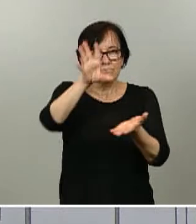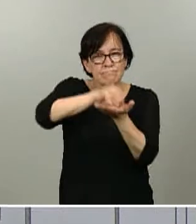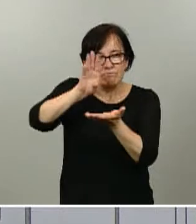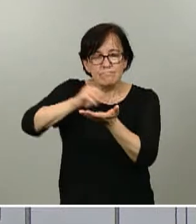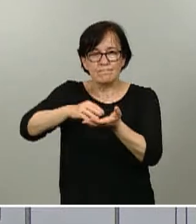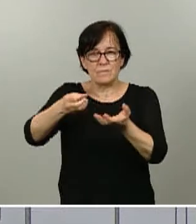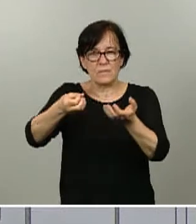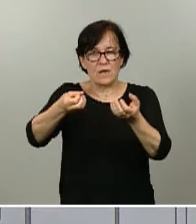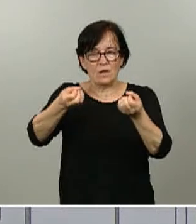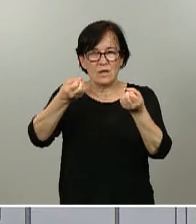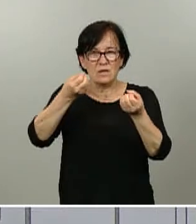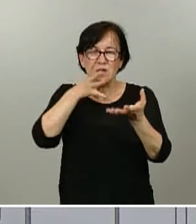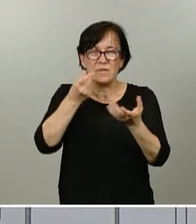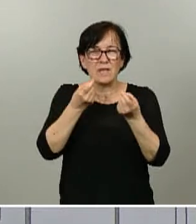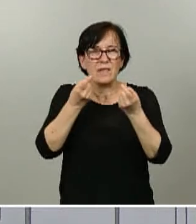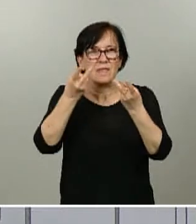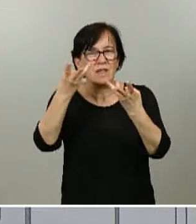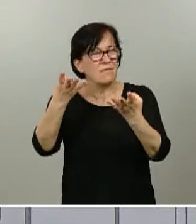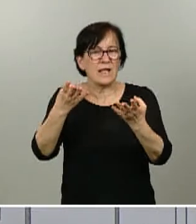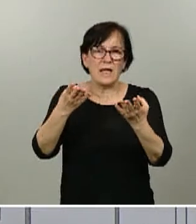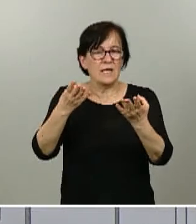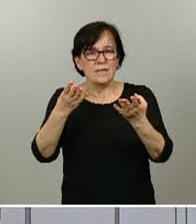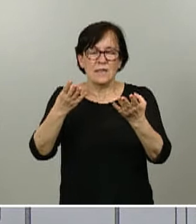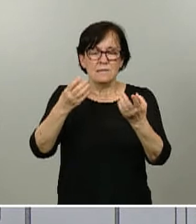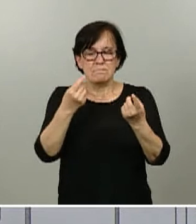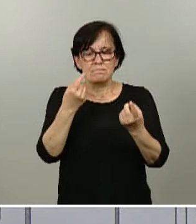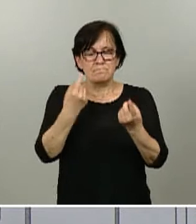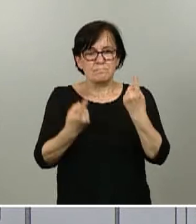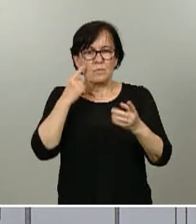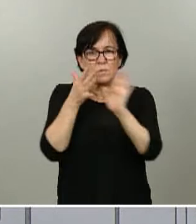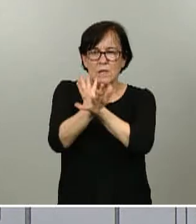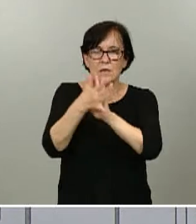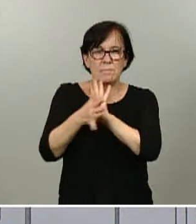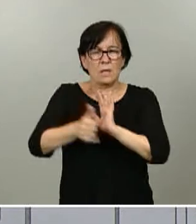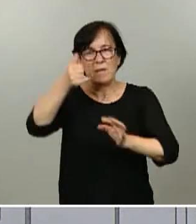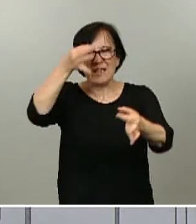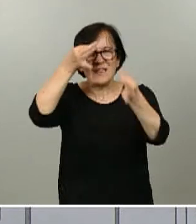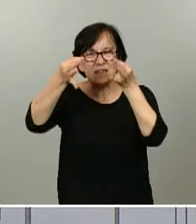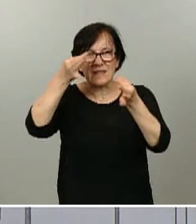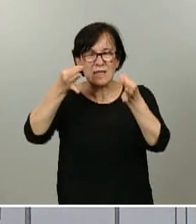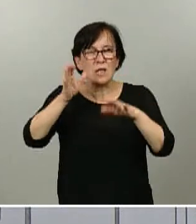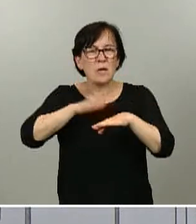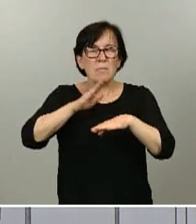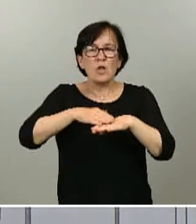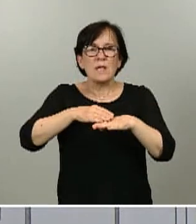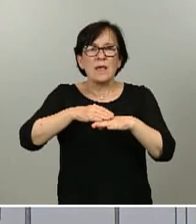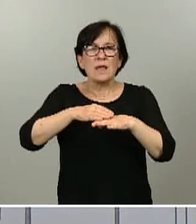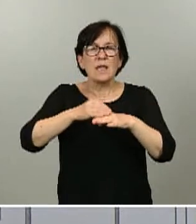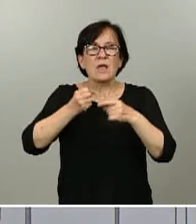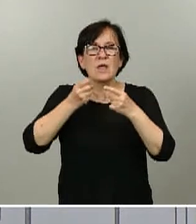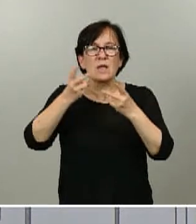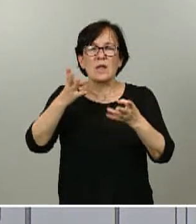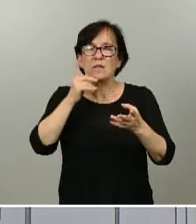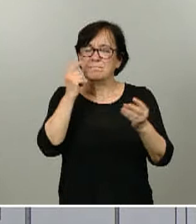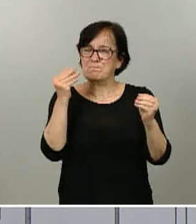con algunas cifras que se requieren una explicación más detallada de lo que está pasando porque los datos tienen algunas incongruencias.